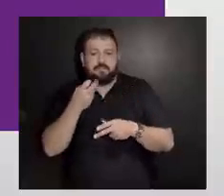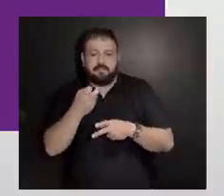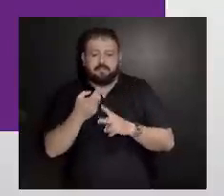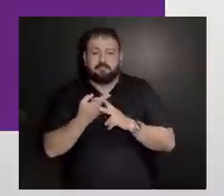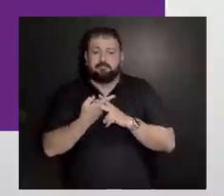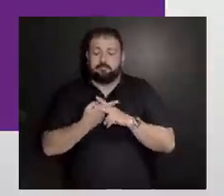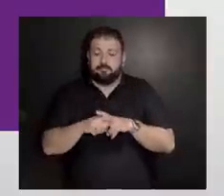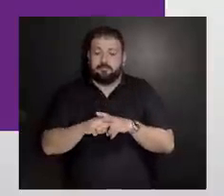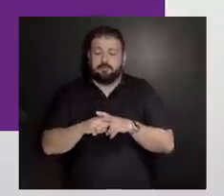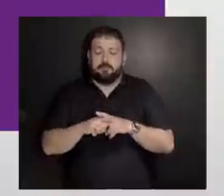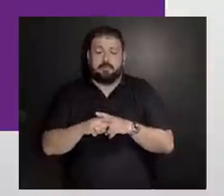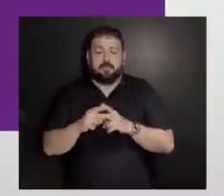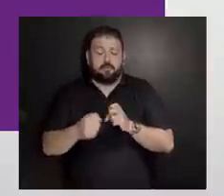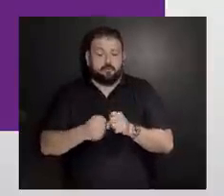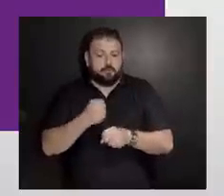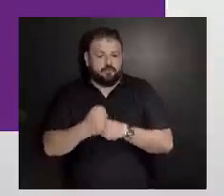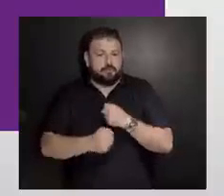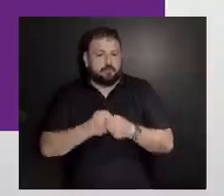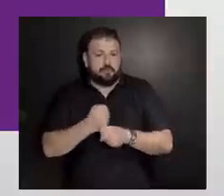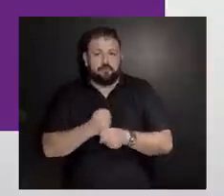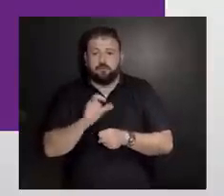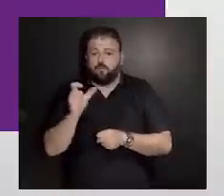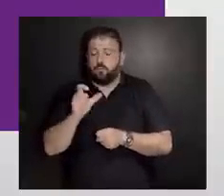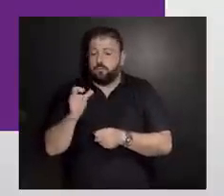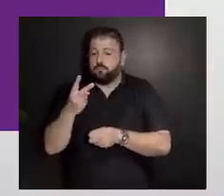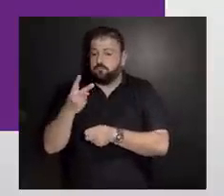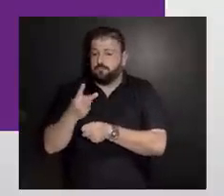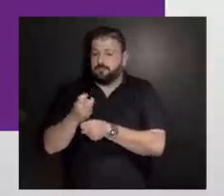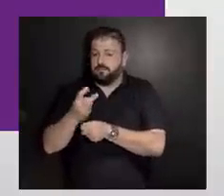años de vida, en comparación de la diabetes